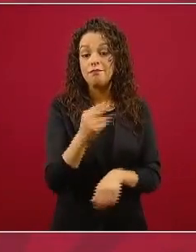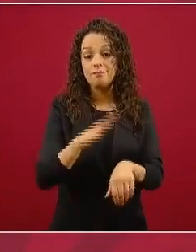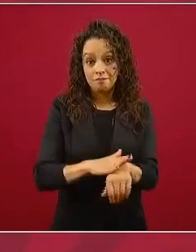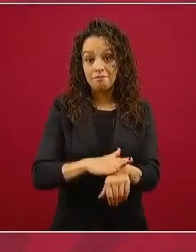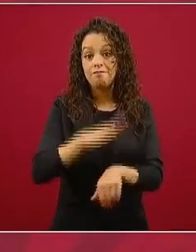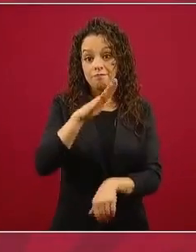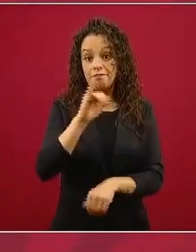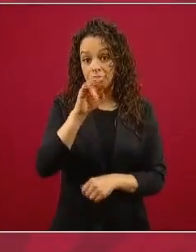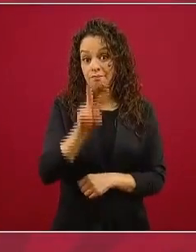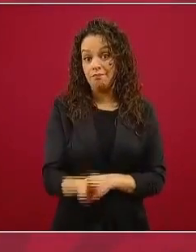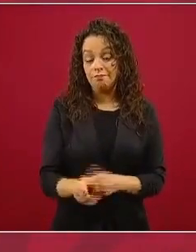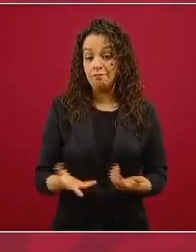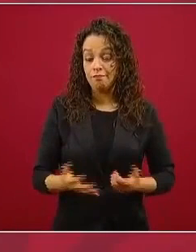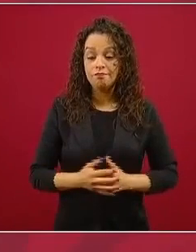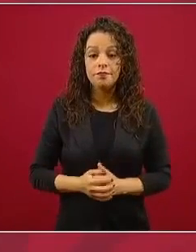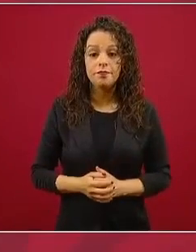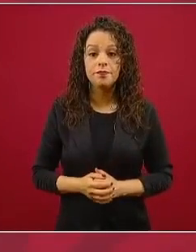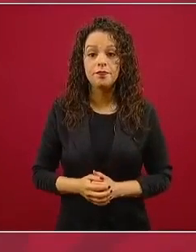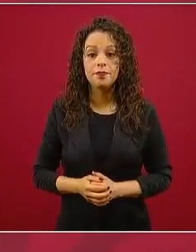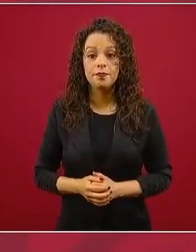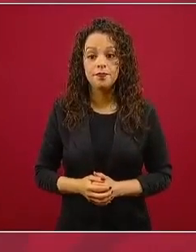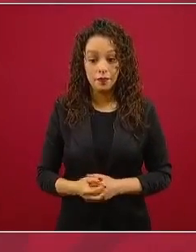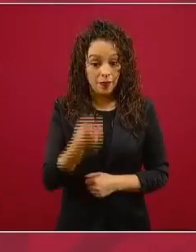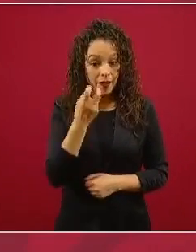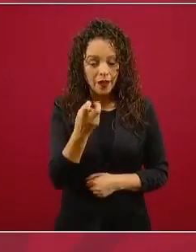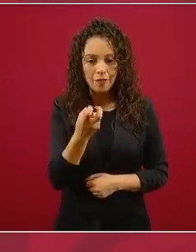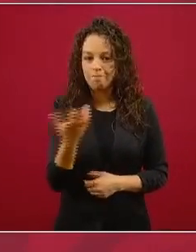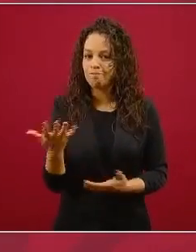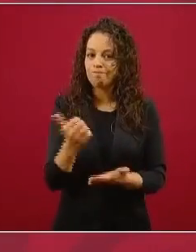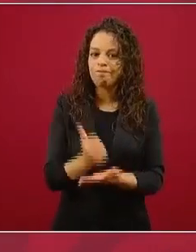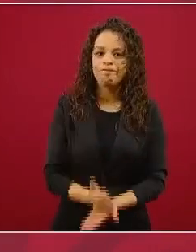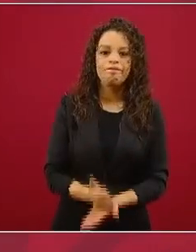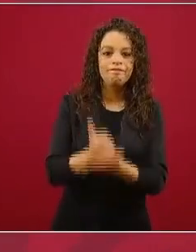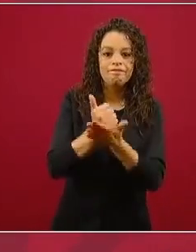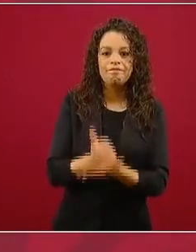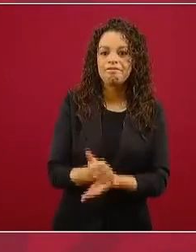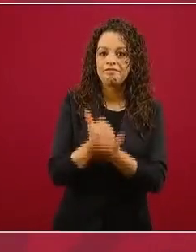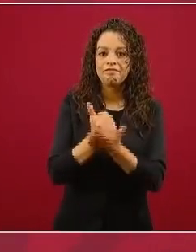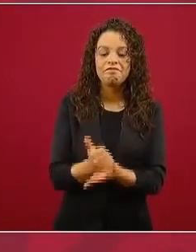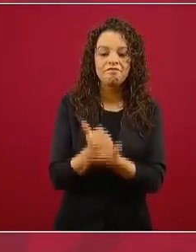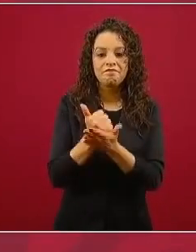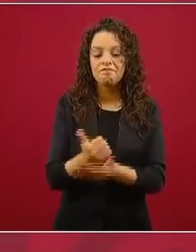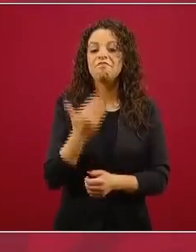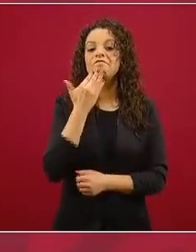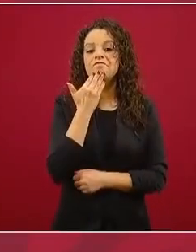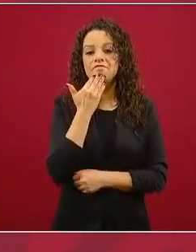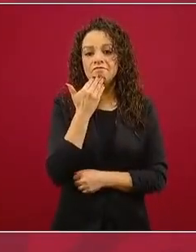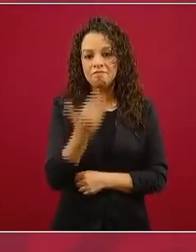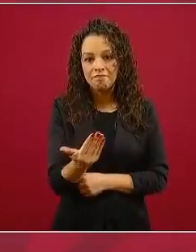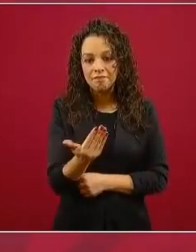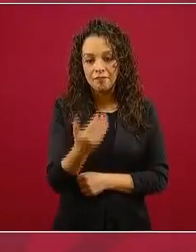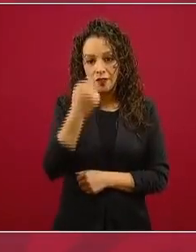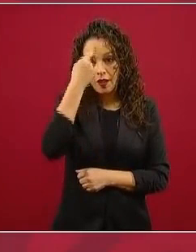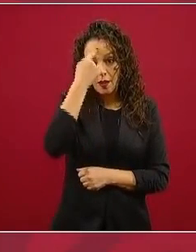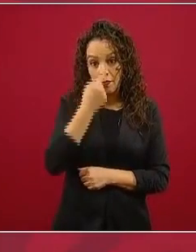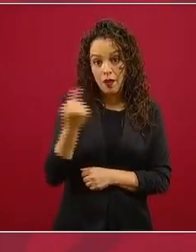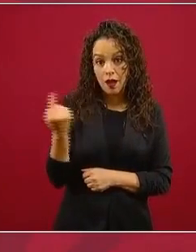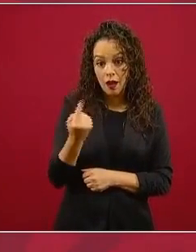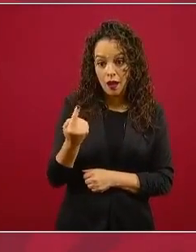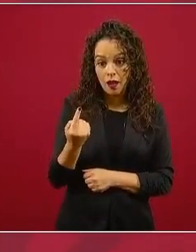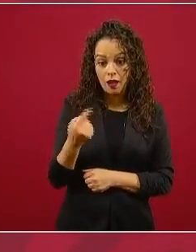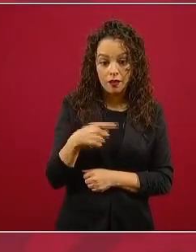Y esto ha ayudado a temperar, a